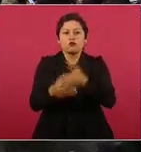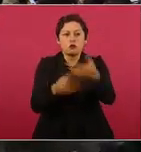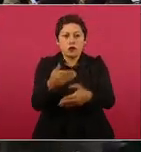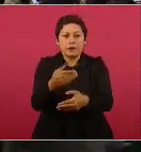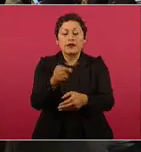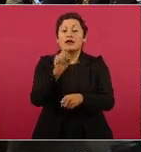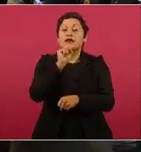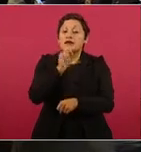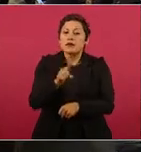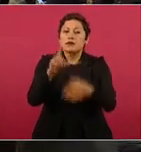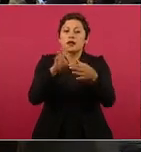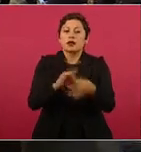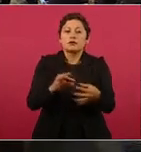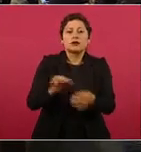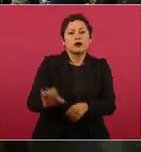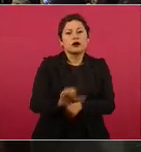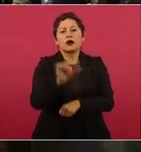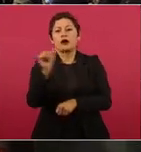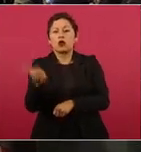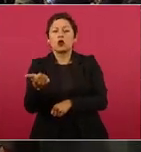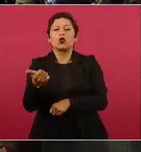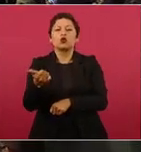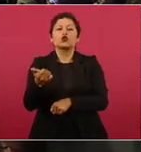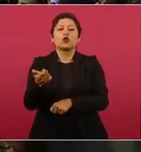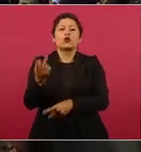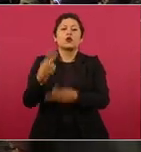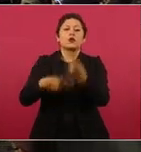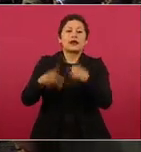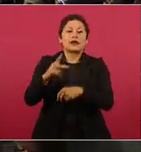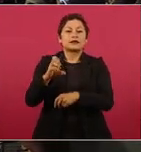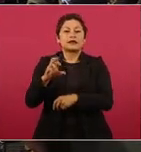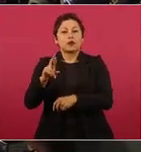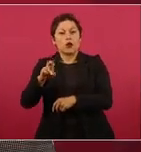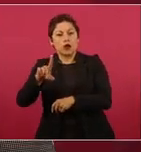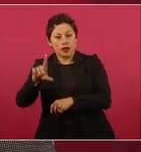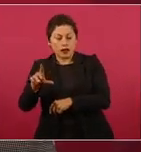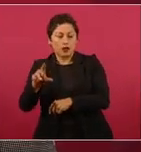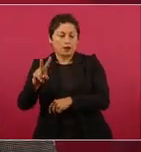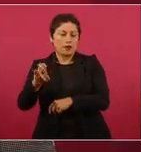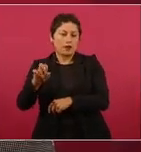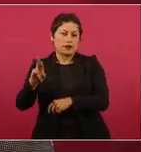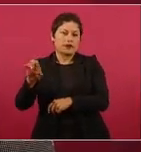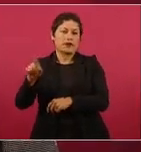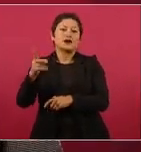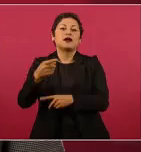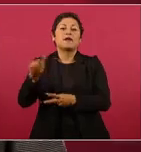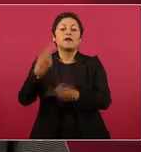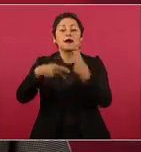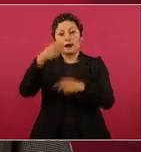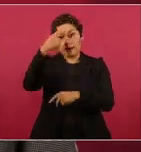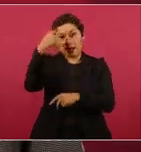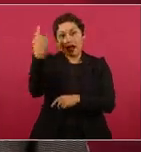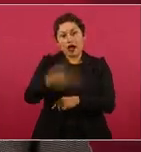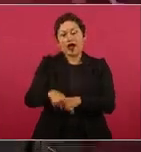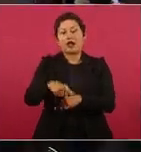brote global de viruela símica que representa una emergencia de salud pública de interés